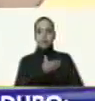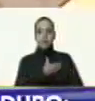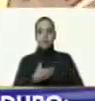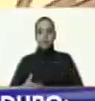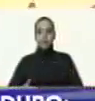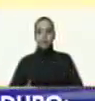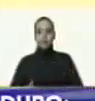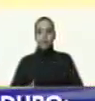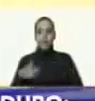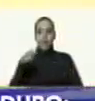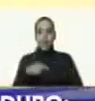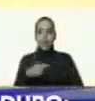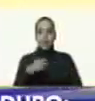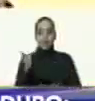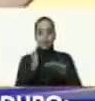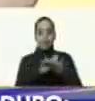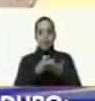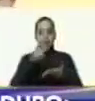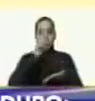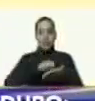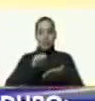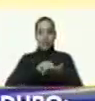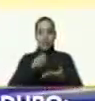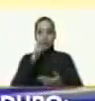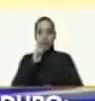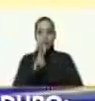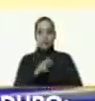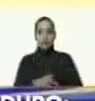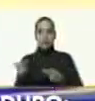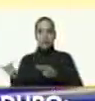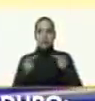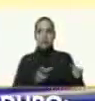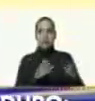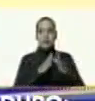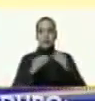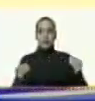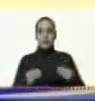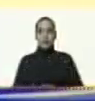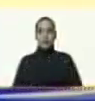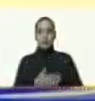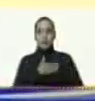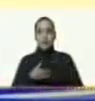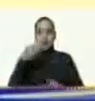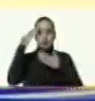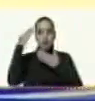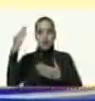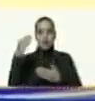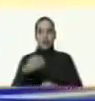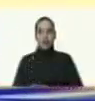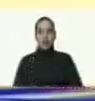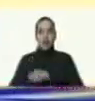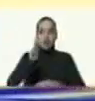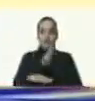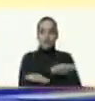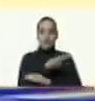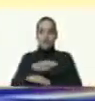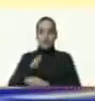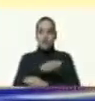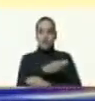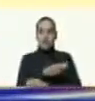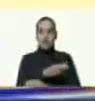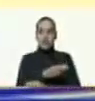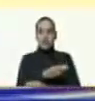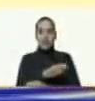te veas, entre escritores te veas. Bienvenidas y bienvenidos nuevamente. Quiero saludar, presidente, a los músicos de la Orquesta Típica Nacional